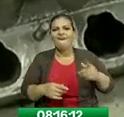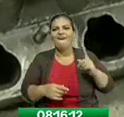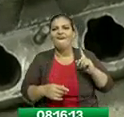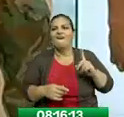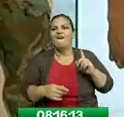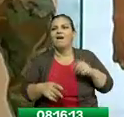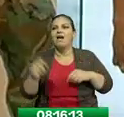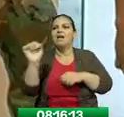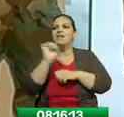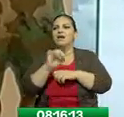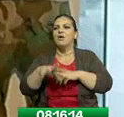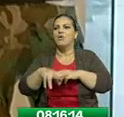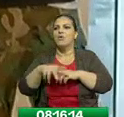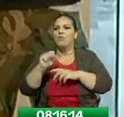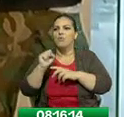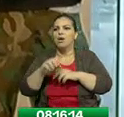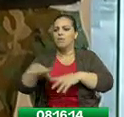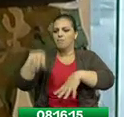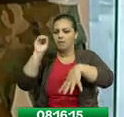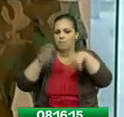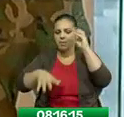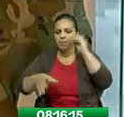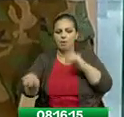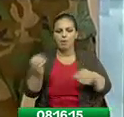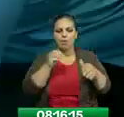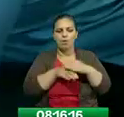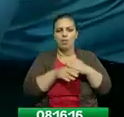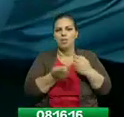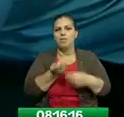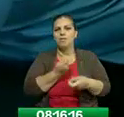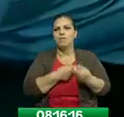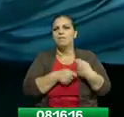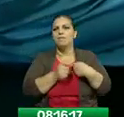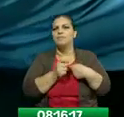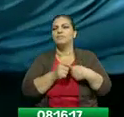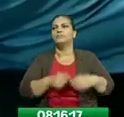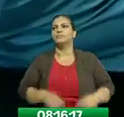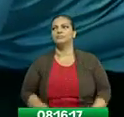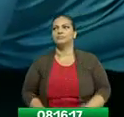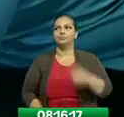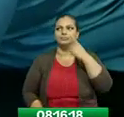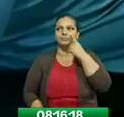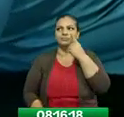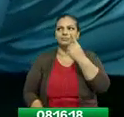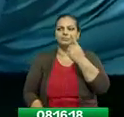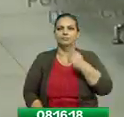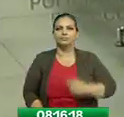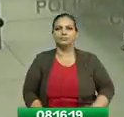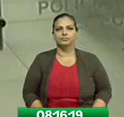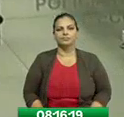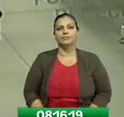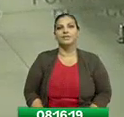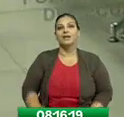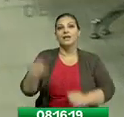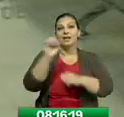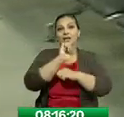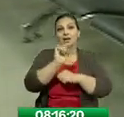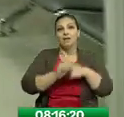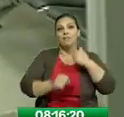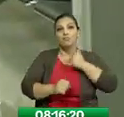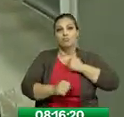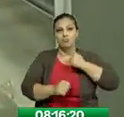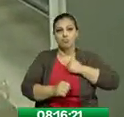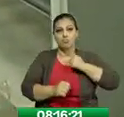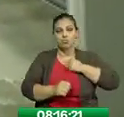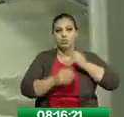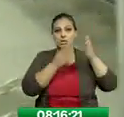el sitio y reconoció al menos a uno de los individuos como participante del robo. Los tres